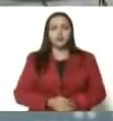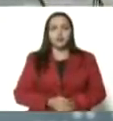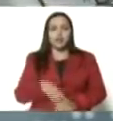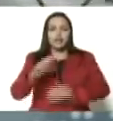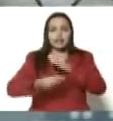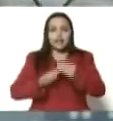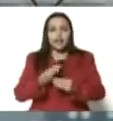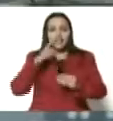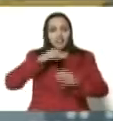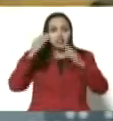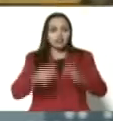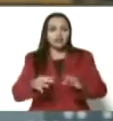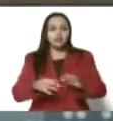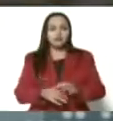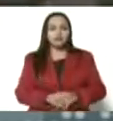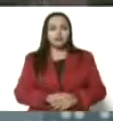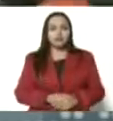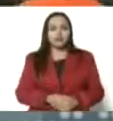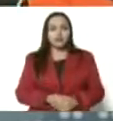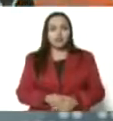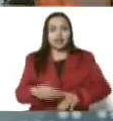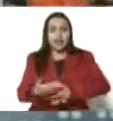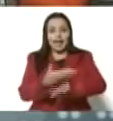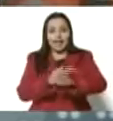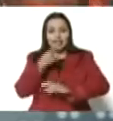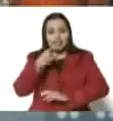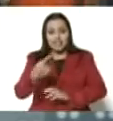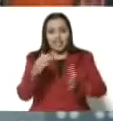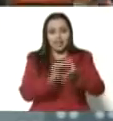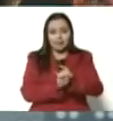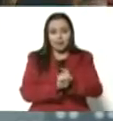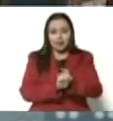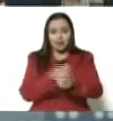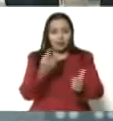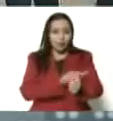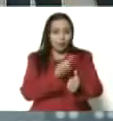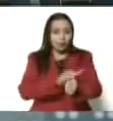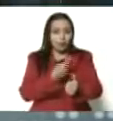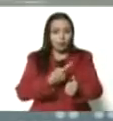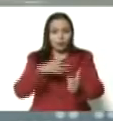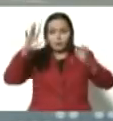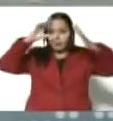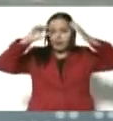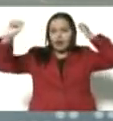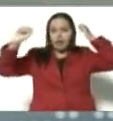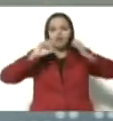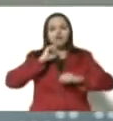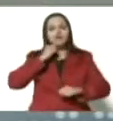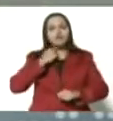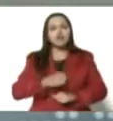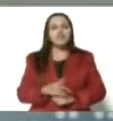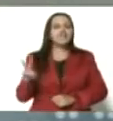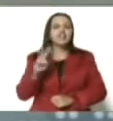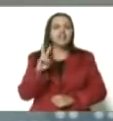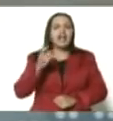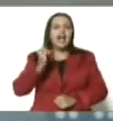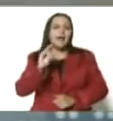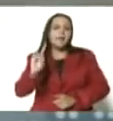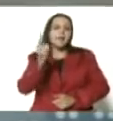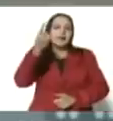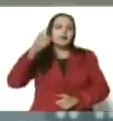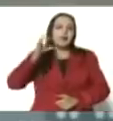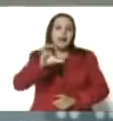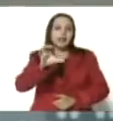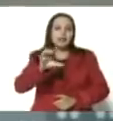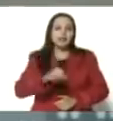una realidad. Lo decía nuestro hermano embajador Sergei, que Venezuela fue el primer país